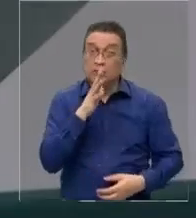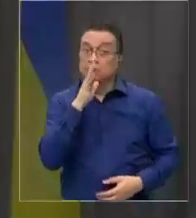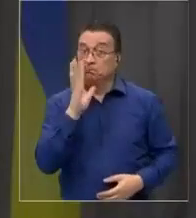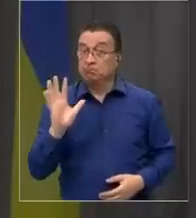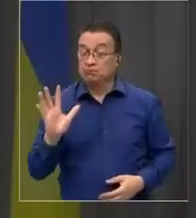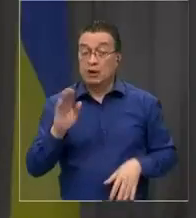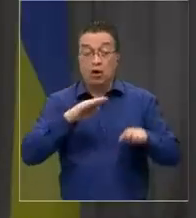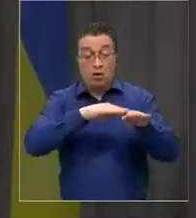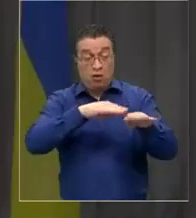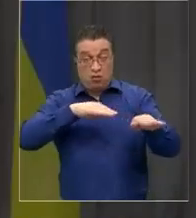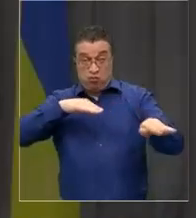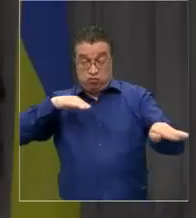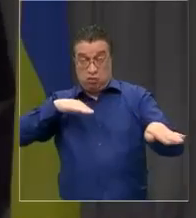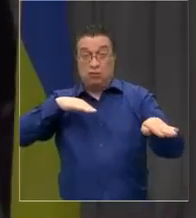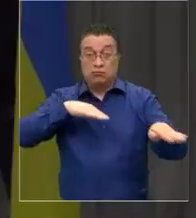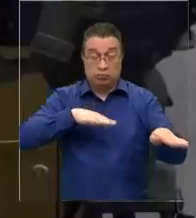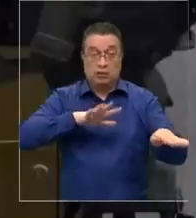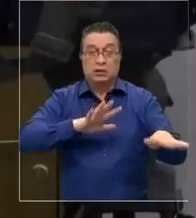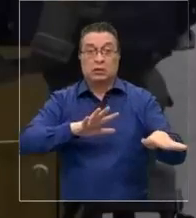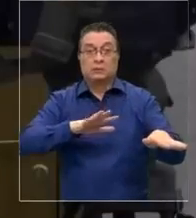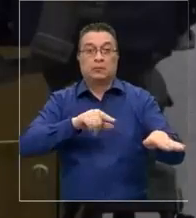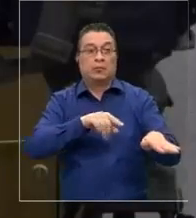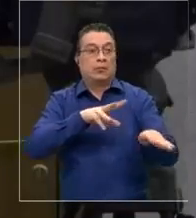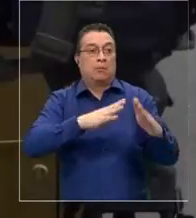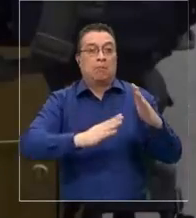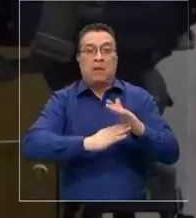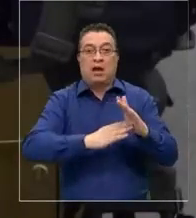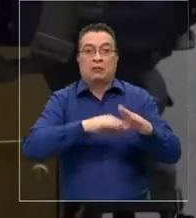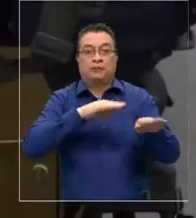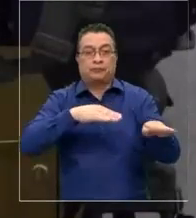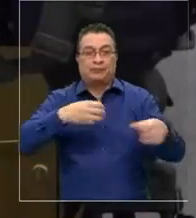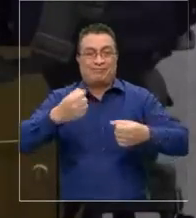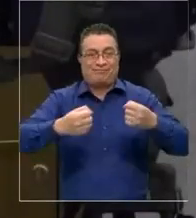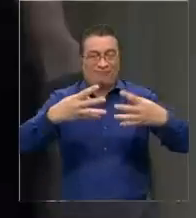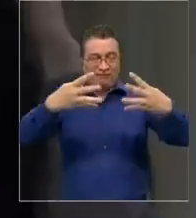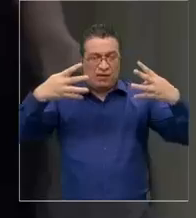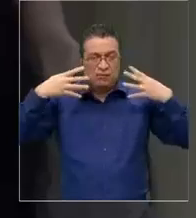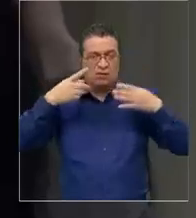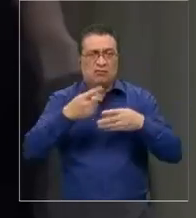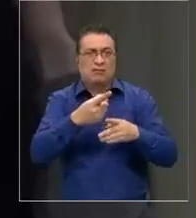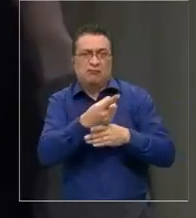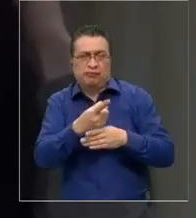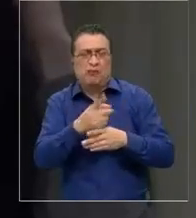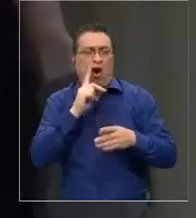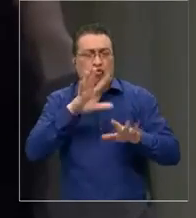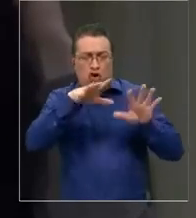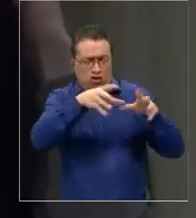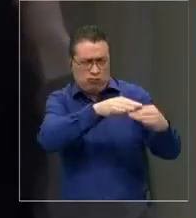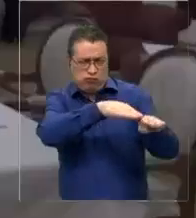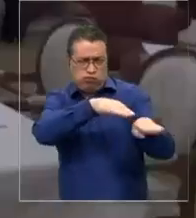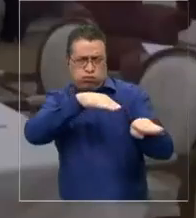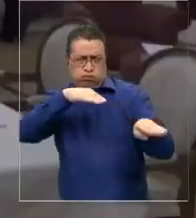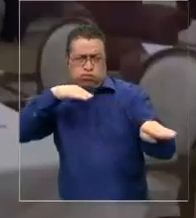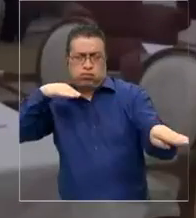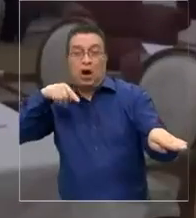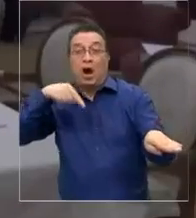básicamente estacionado, está evidentemente amenazando la capital ucraniana. Muchos analistas incluso dicen que no es lo más efectivo en